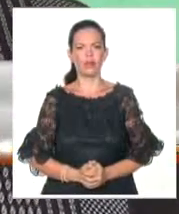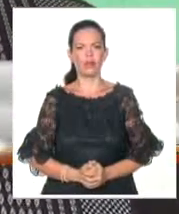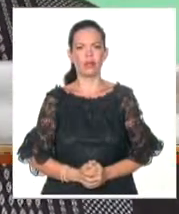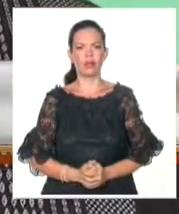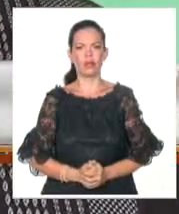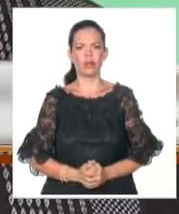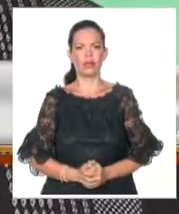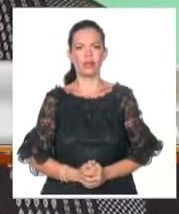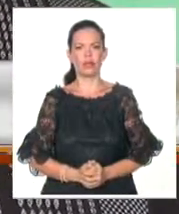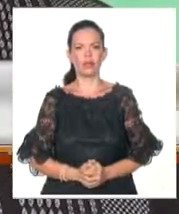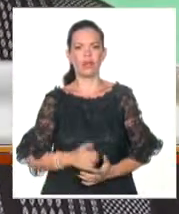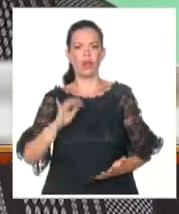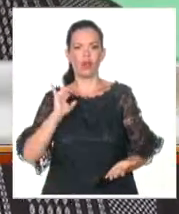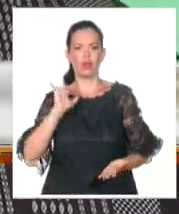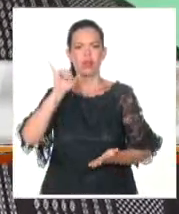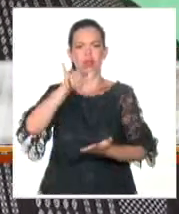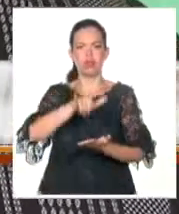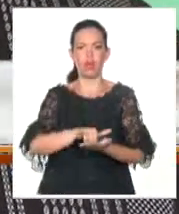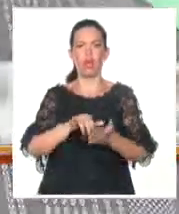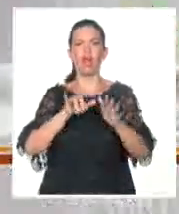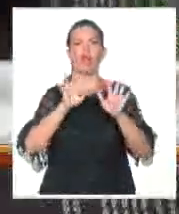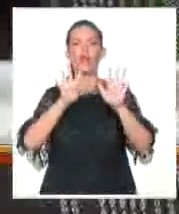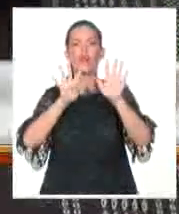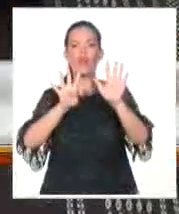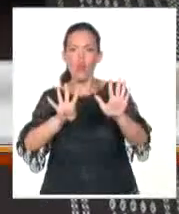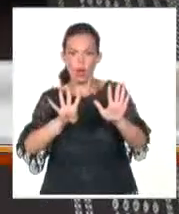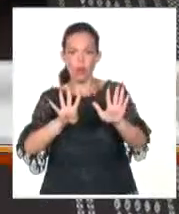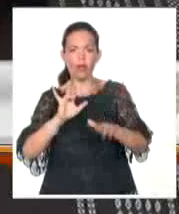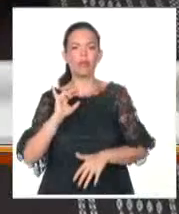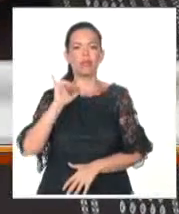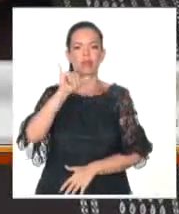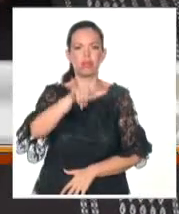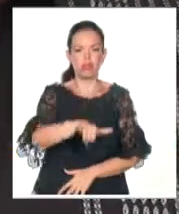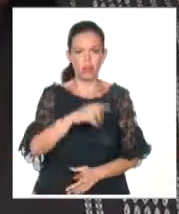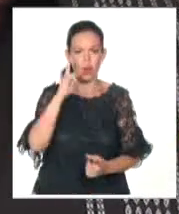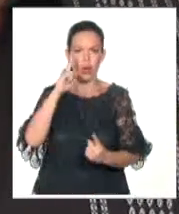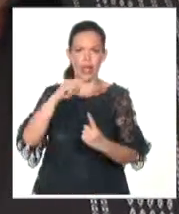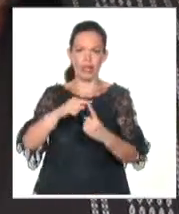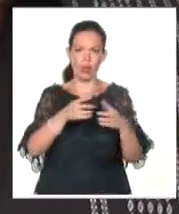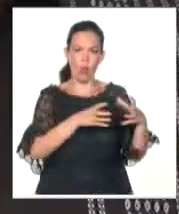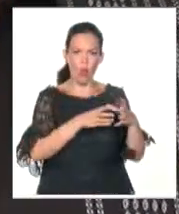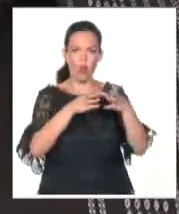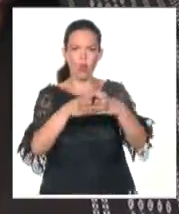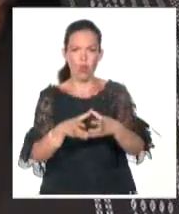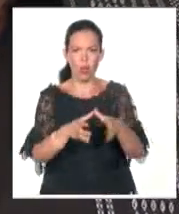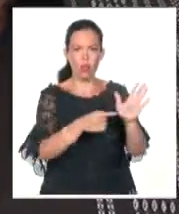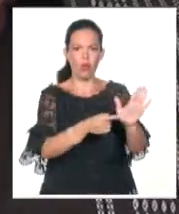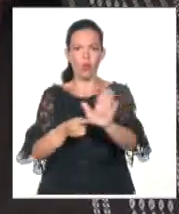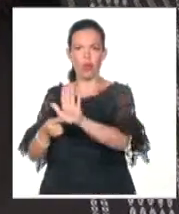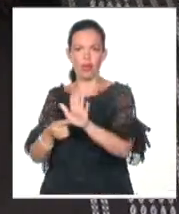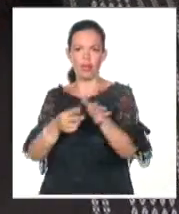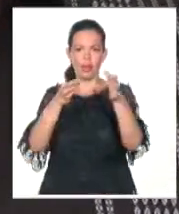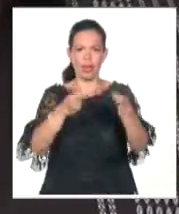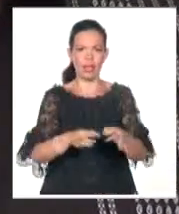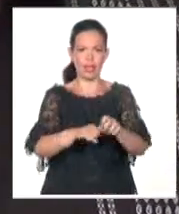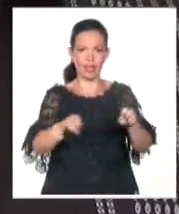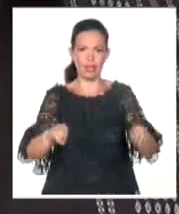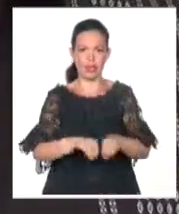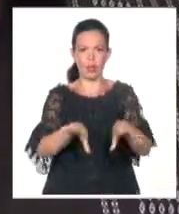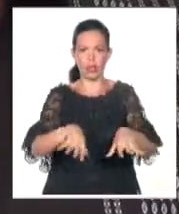él participa en Cuba trayendo delegaciones de Estados Unidos. The organization is based in the lesbian, gay,